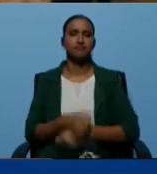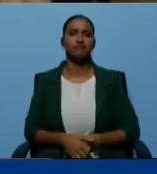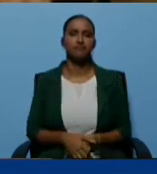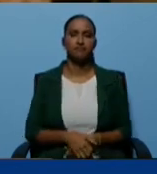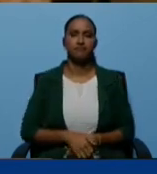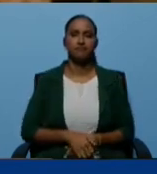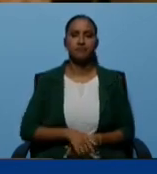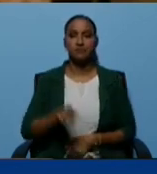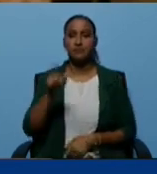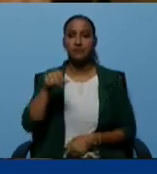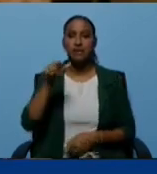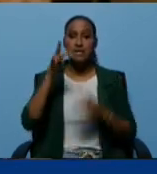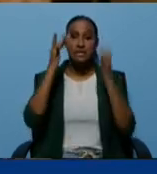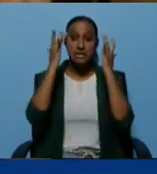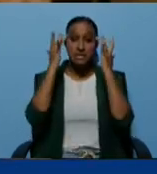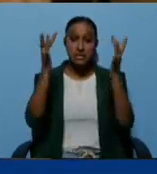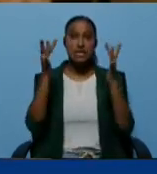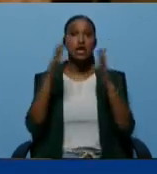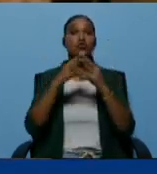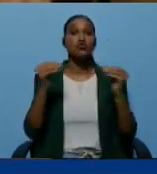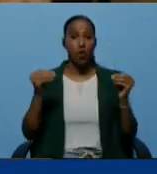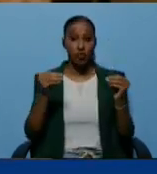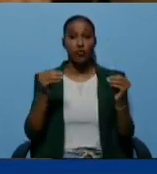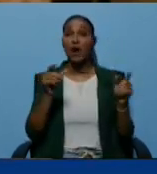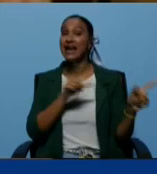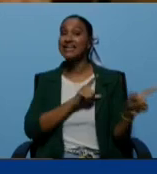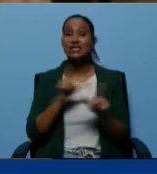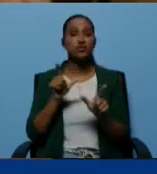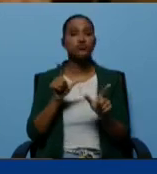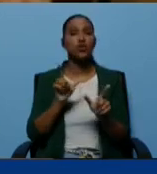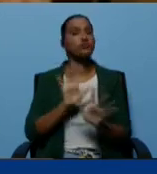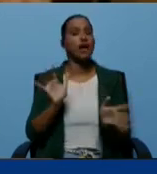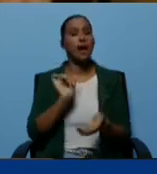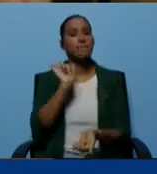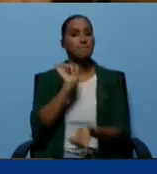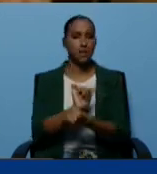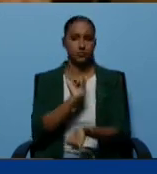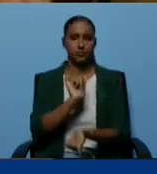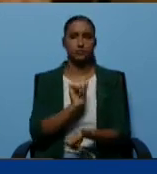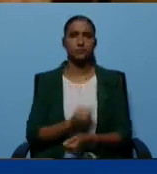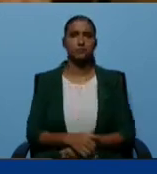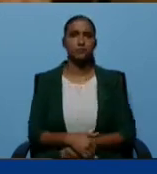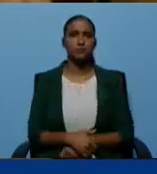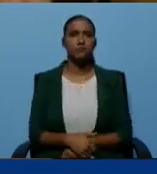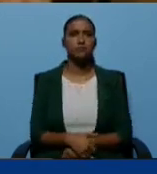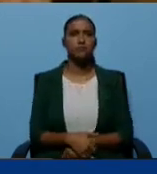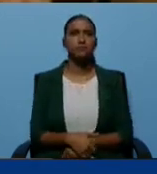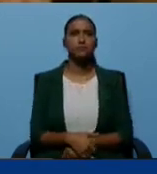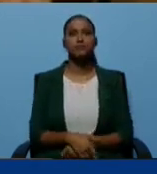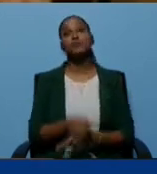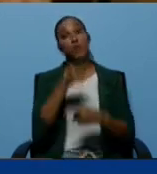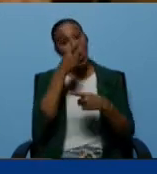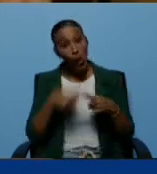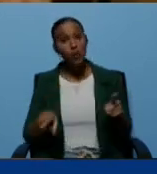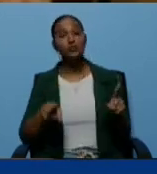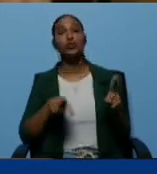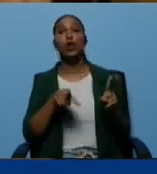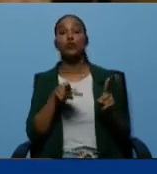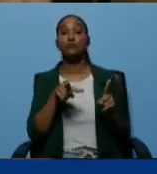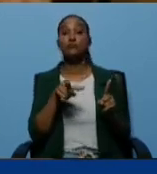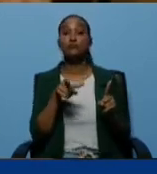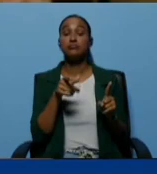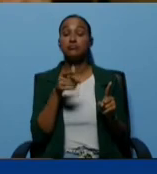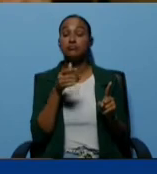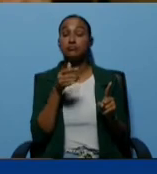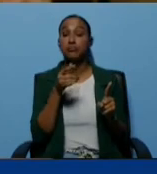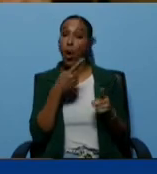intelectual y los informantes están detenidos. Un caso emblemático, no puedo dejar de decirlo porque